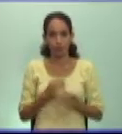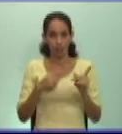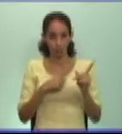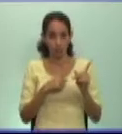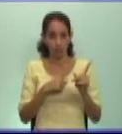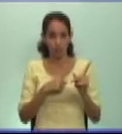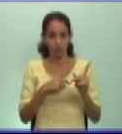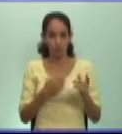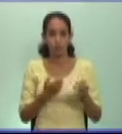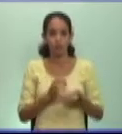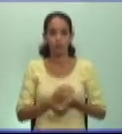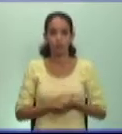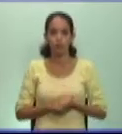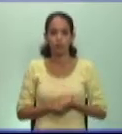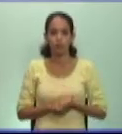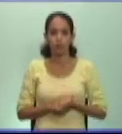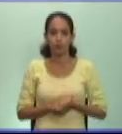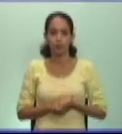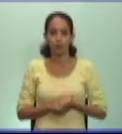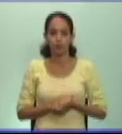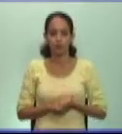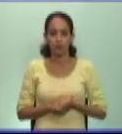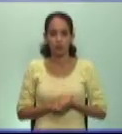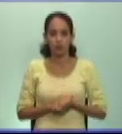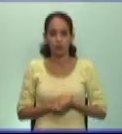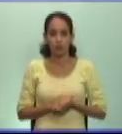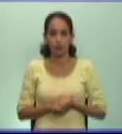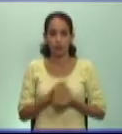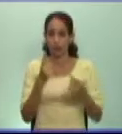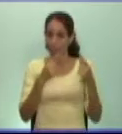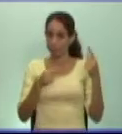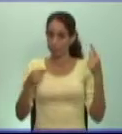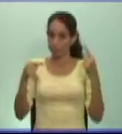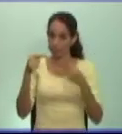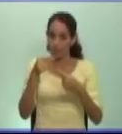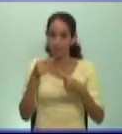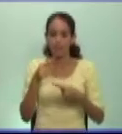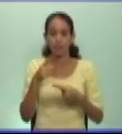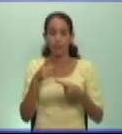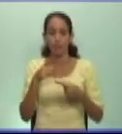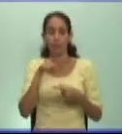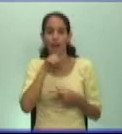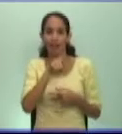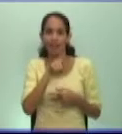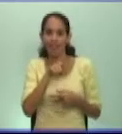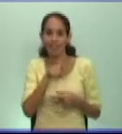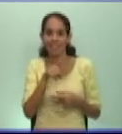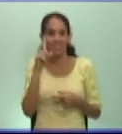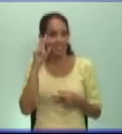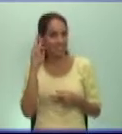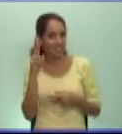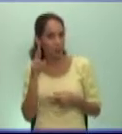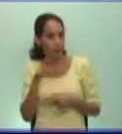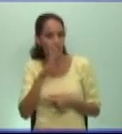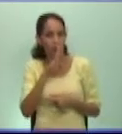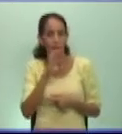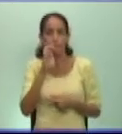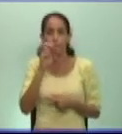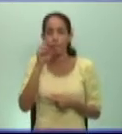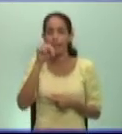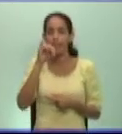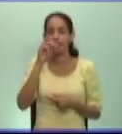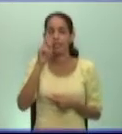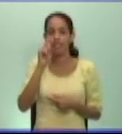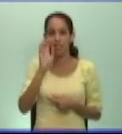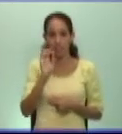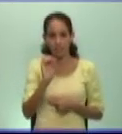elementos, que ustedes precisaran las etapas, las principales reformas, el papel de Benito Juárez como una de las principales figuras, el